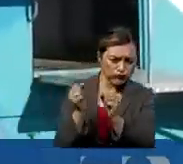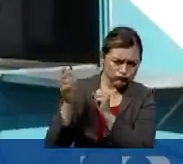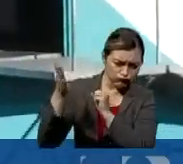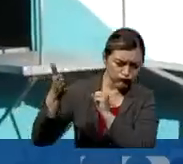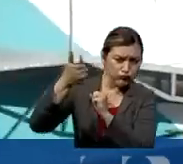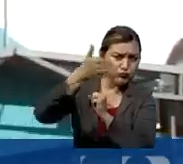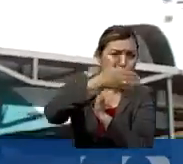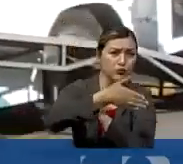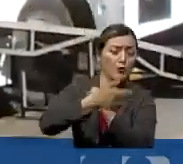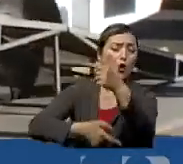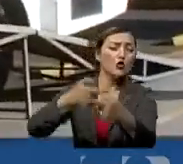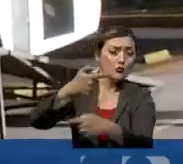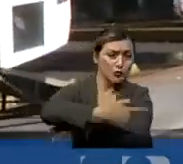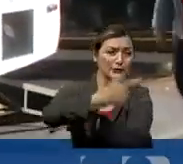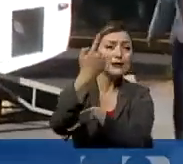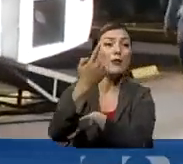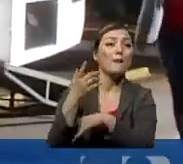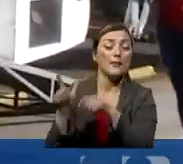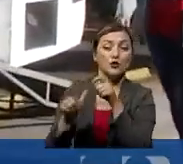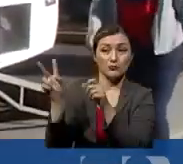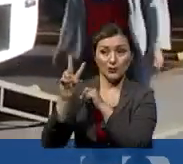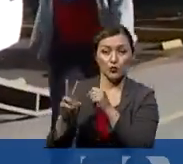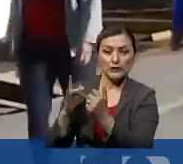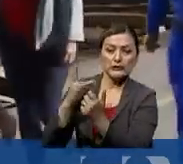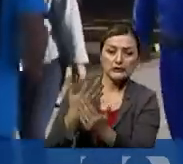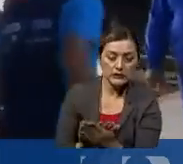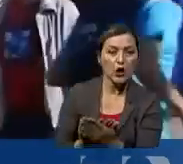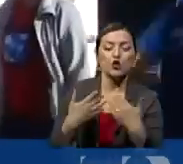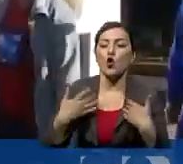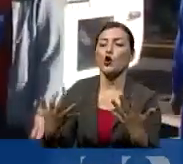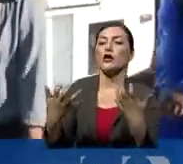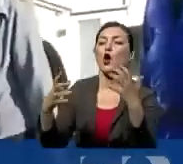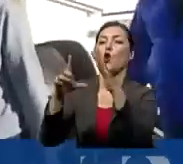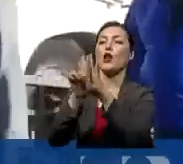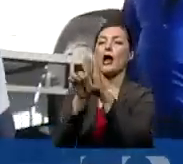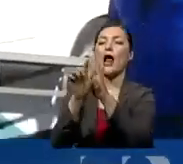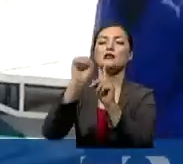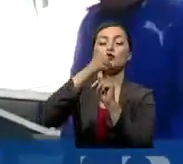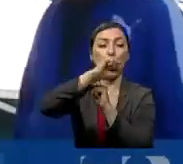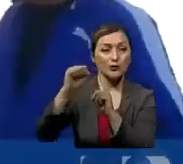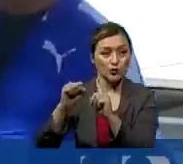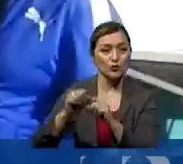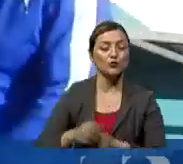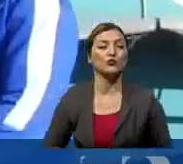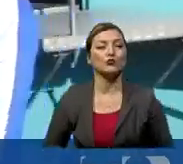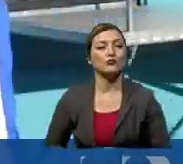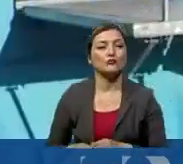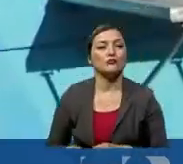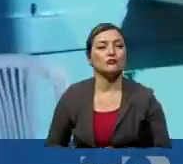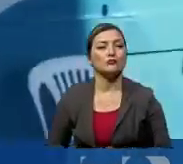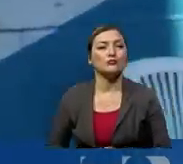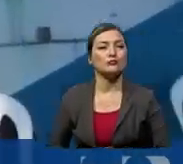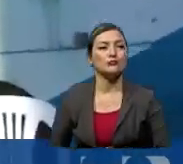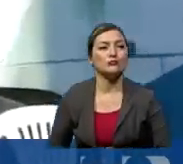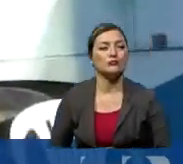días para que los ciudadanos lleguen hasta estos puntos, los ciudadanos extranjeros lleguen hasta estos puntos y realicen el proceso de